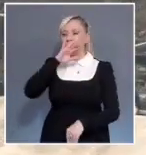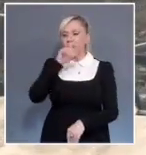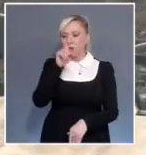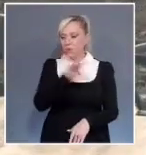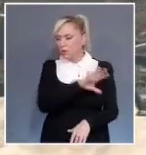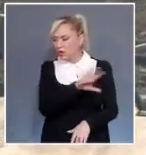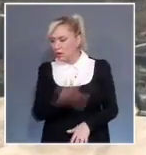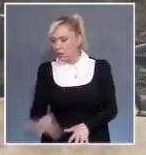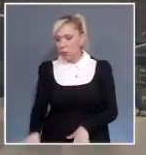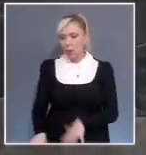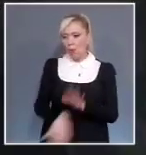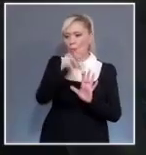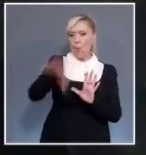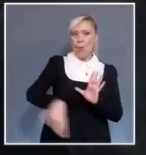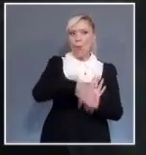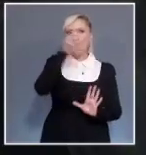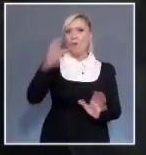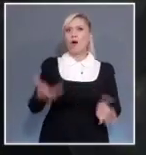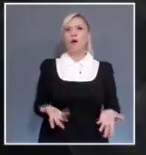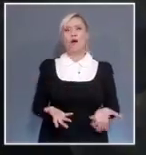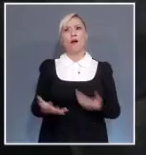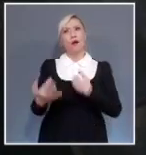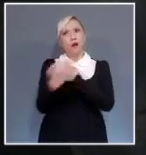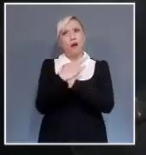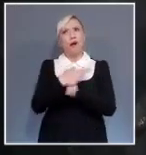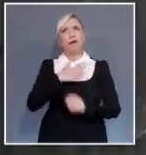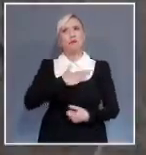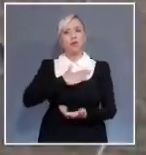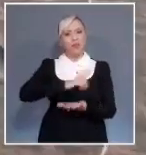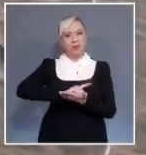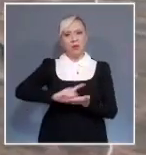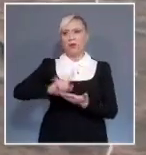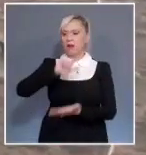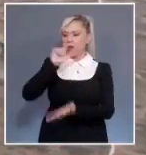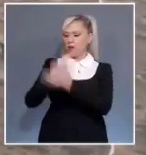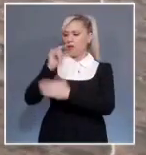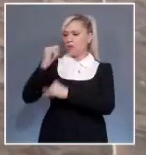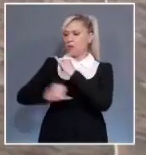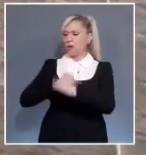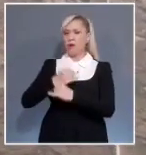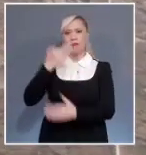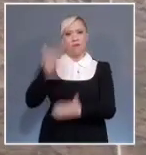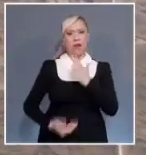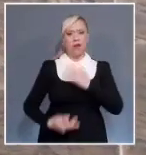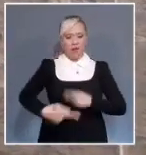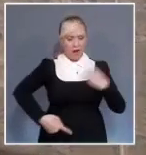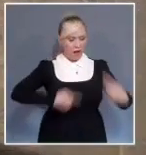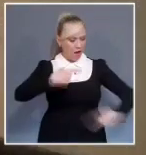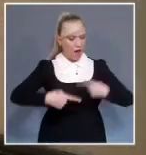internacionales, que protegen su derecho a la consulta previa e informada.